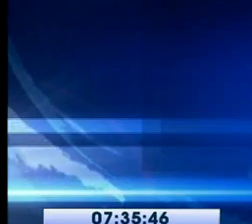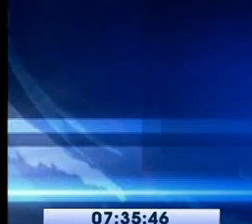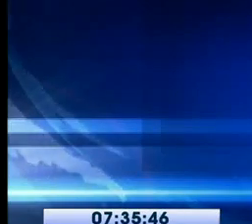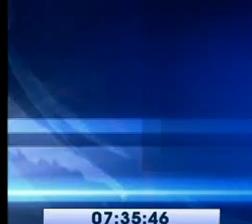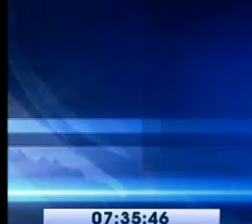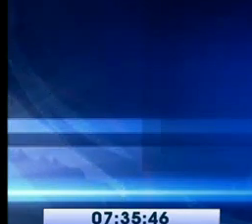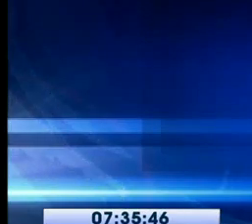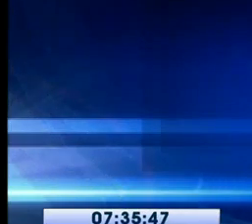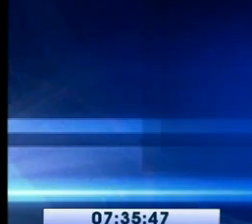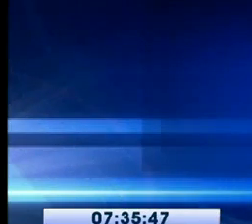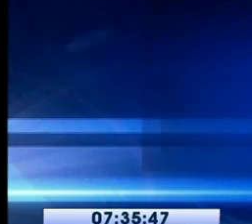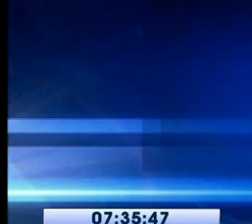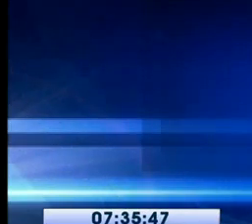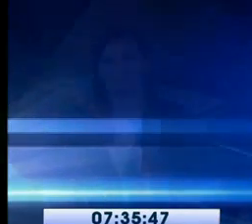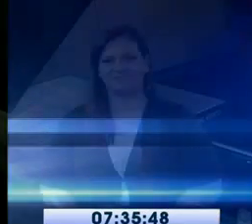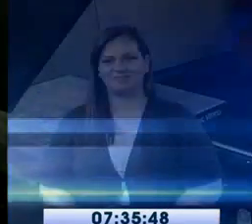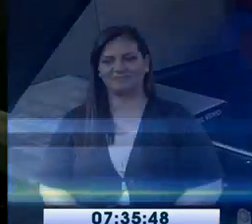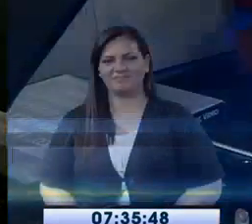viernes.